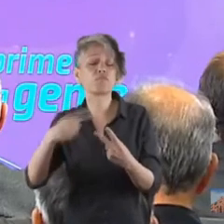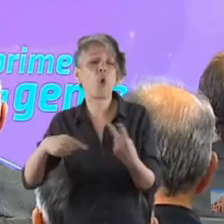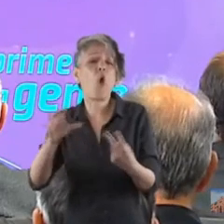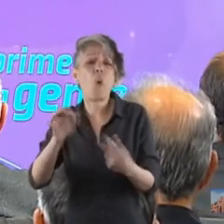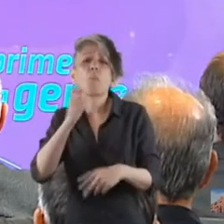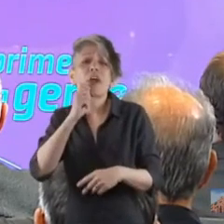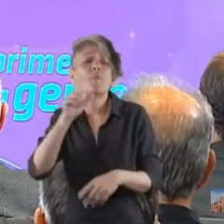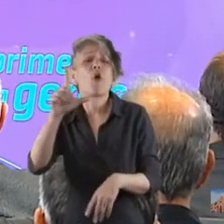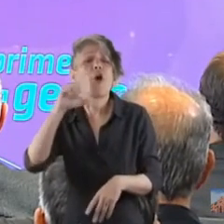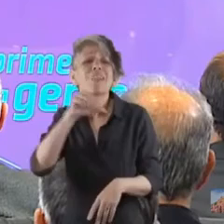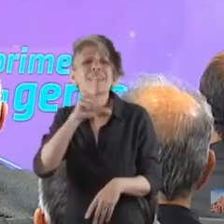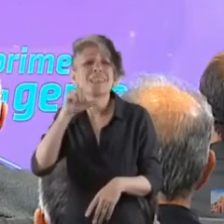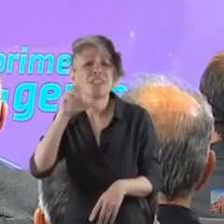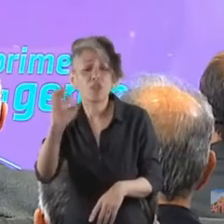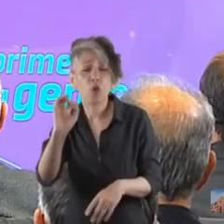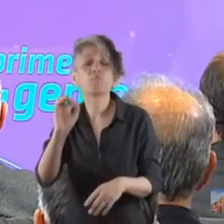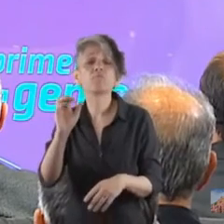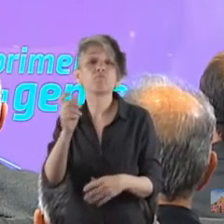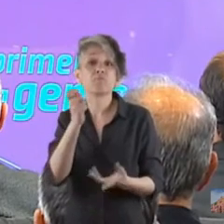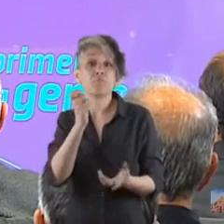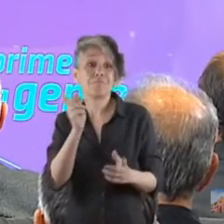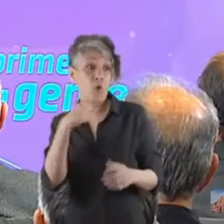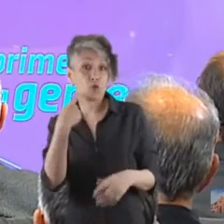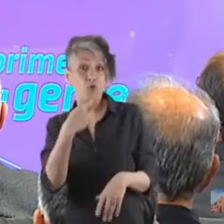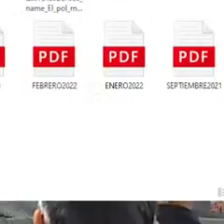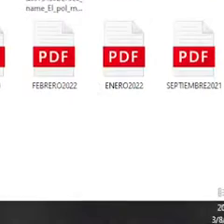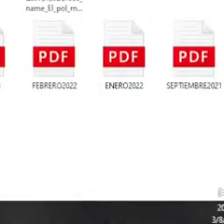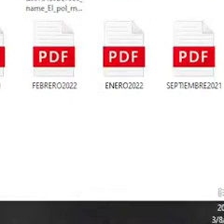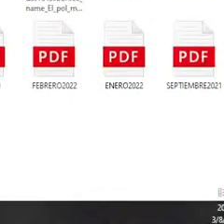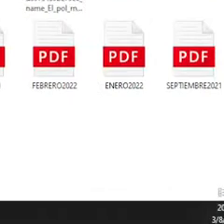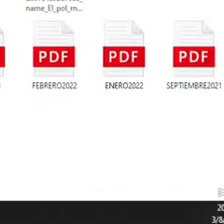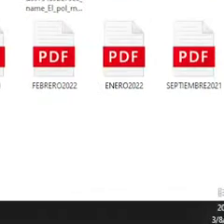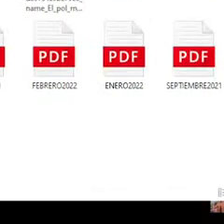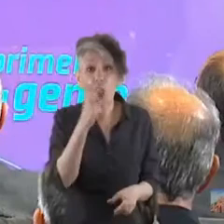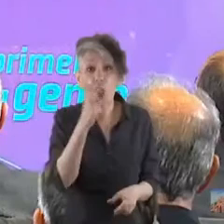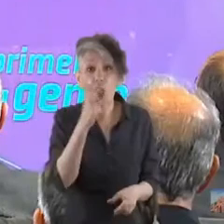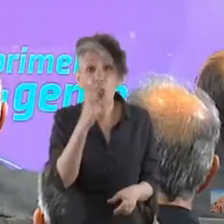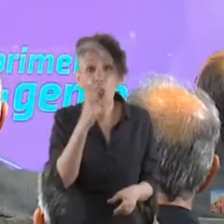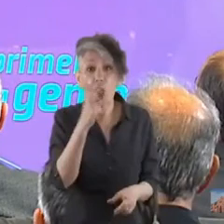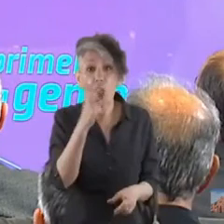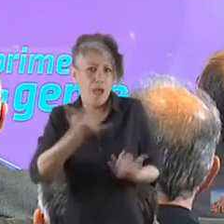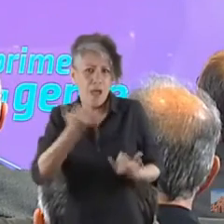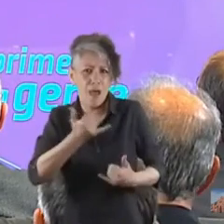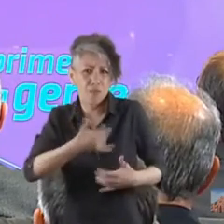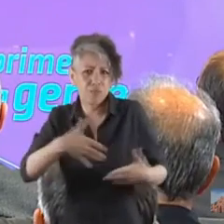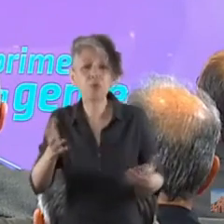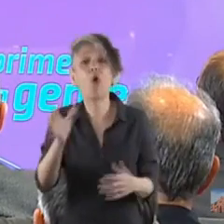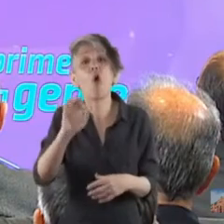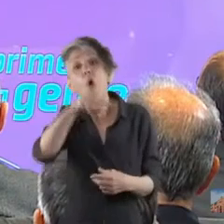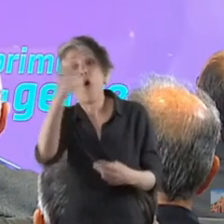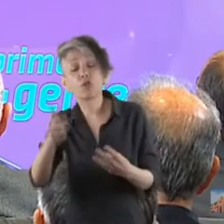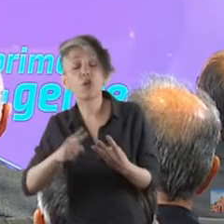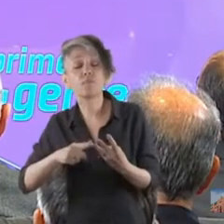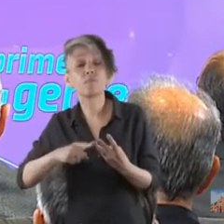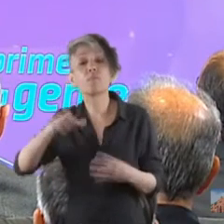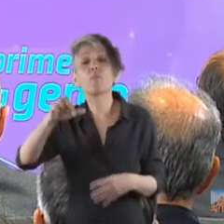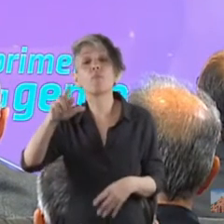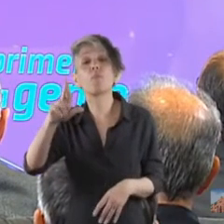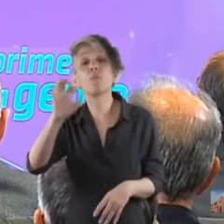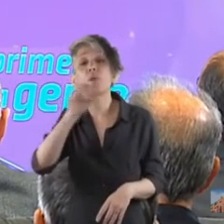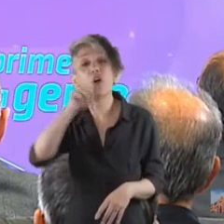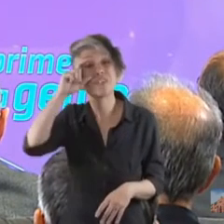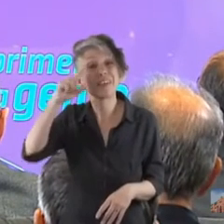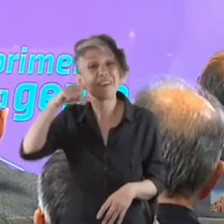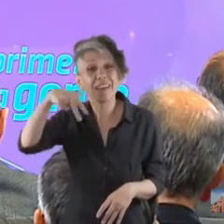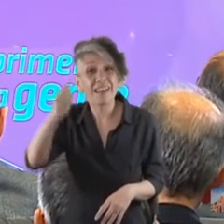constituye junto a bolivia en una de las primeras reservas mundiales o en las proteínas que producto de la inversión y la competitividad